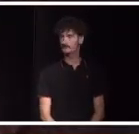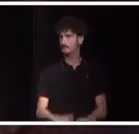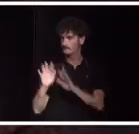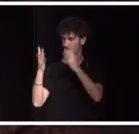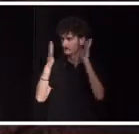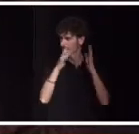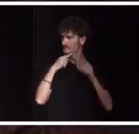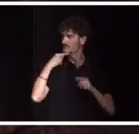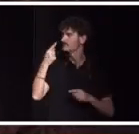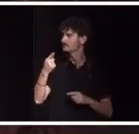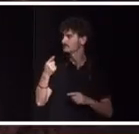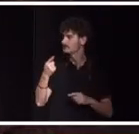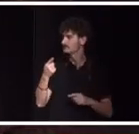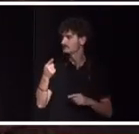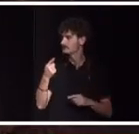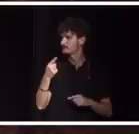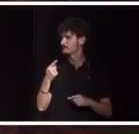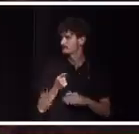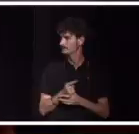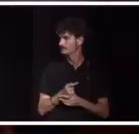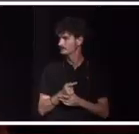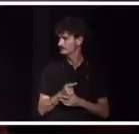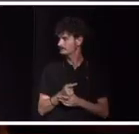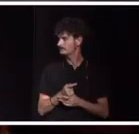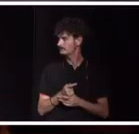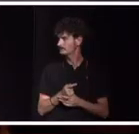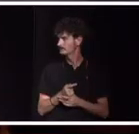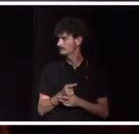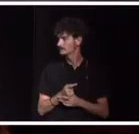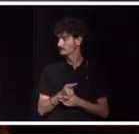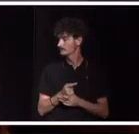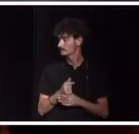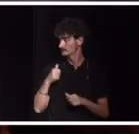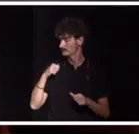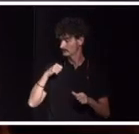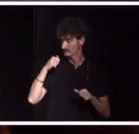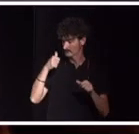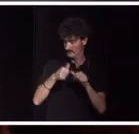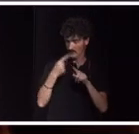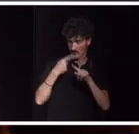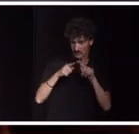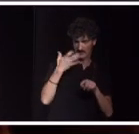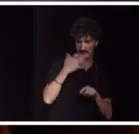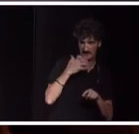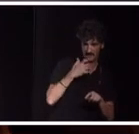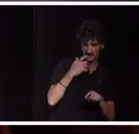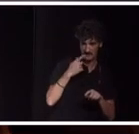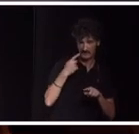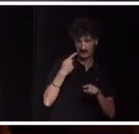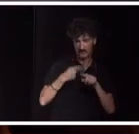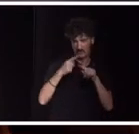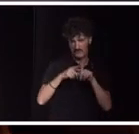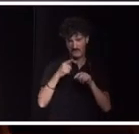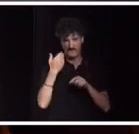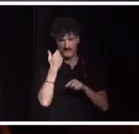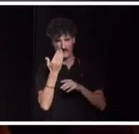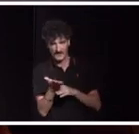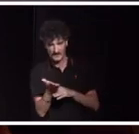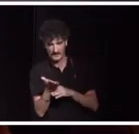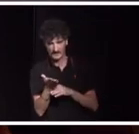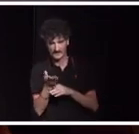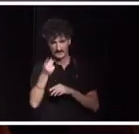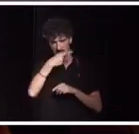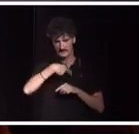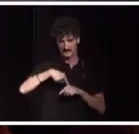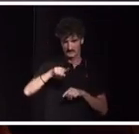Y también quiero hoy reconocerlo. Cuando han llegado las encrucijadas, cuando las cosas se han puesto feas, hemos tenido